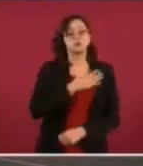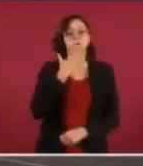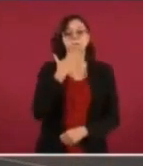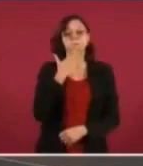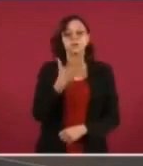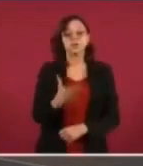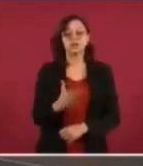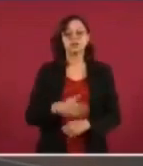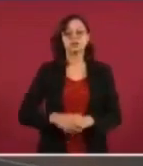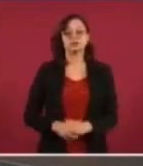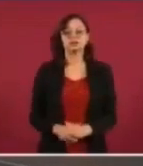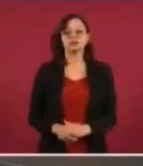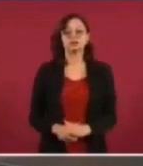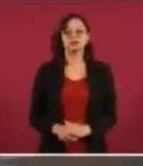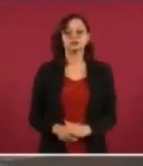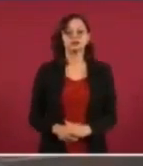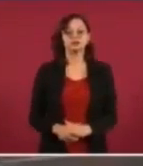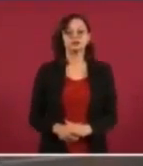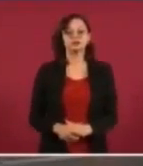Por ejemplo,